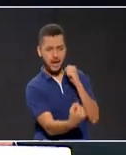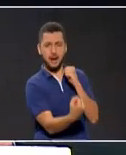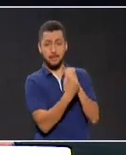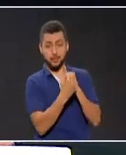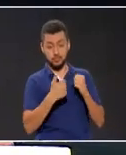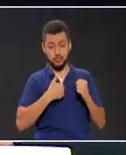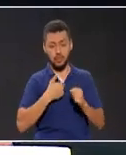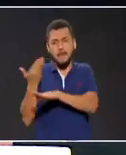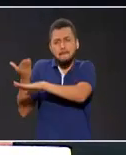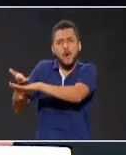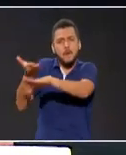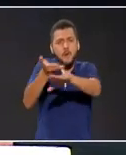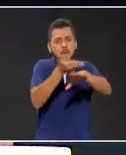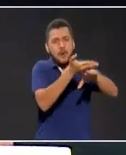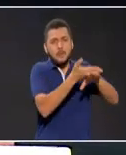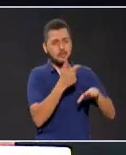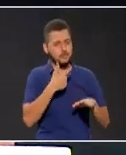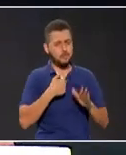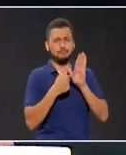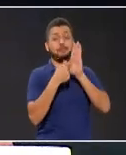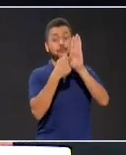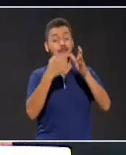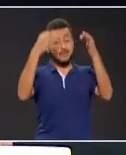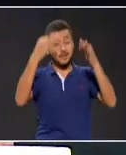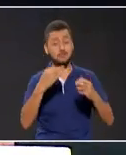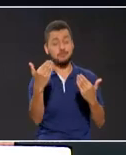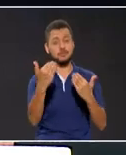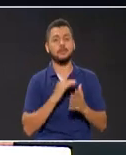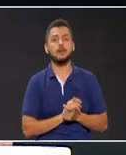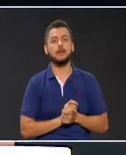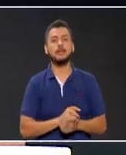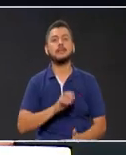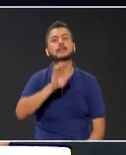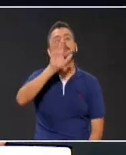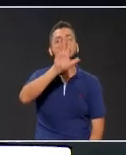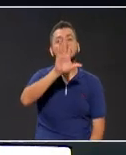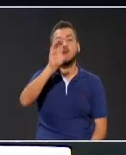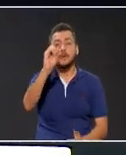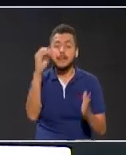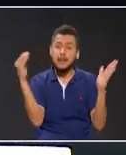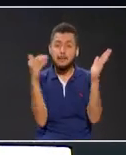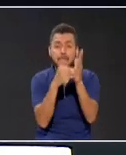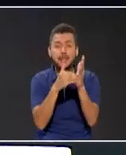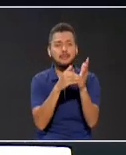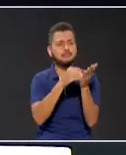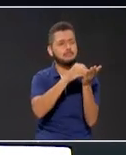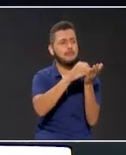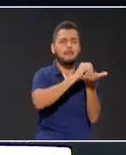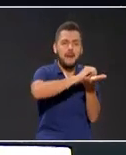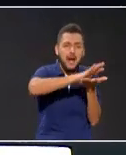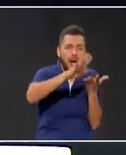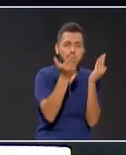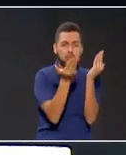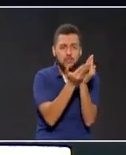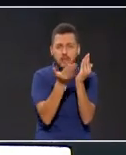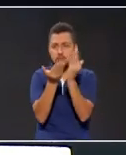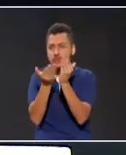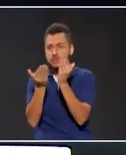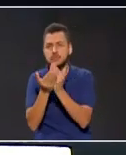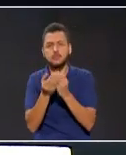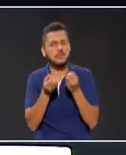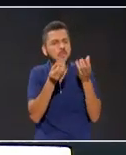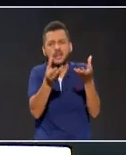por eso me comprometo y digo acá, por eso vamos a tener 50.000 becas de educación superior para los jóvenes de la ciudad. Un programa